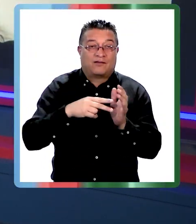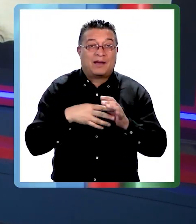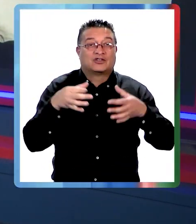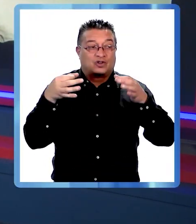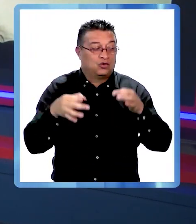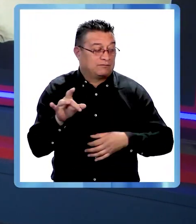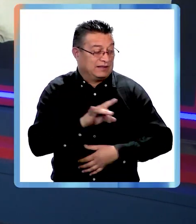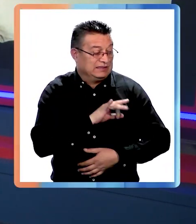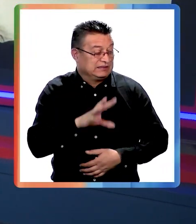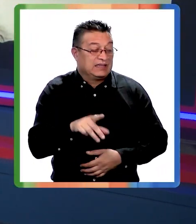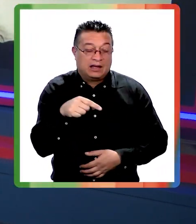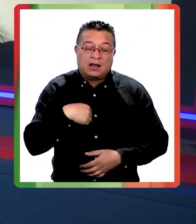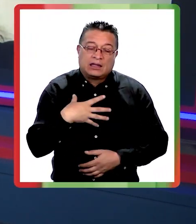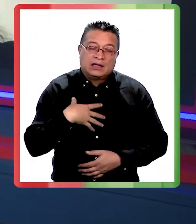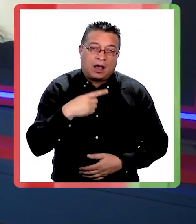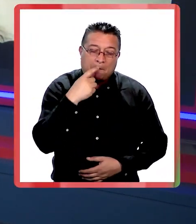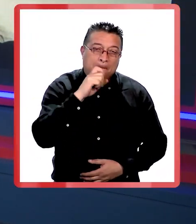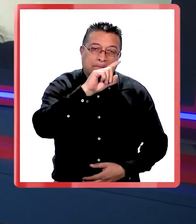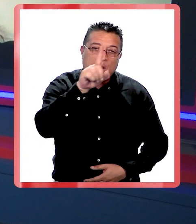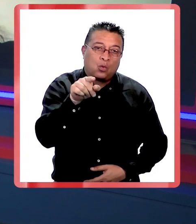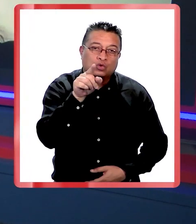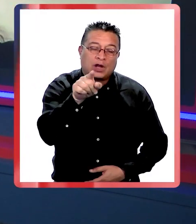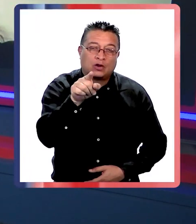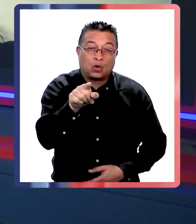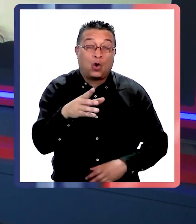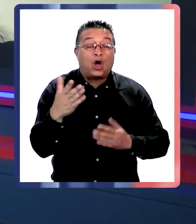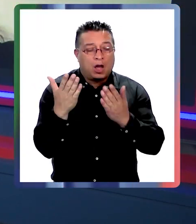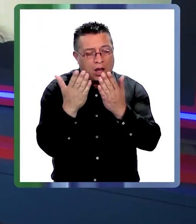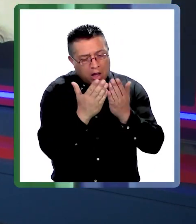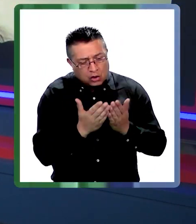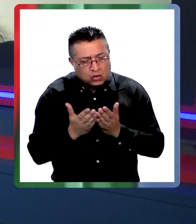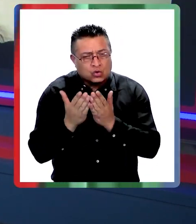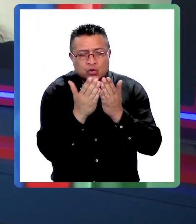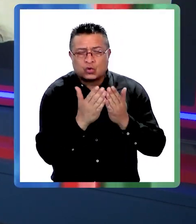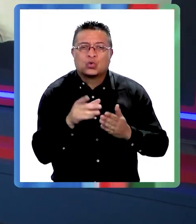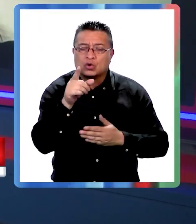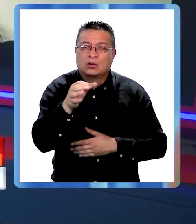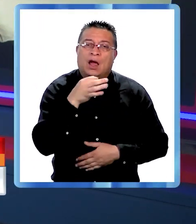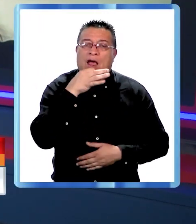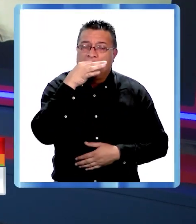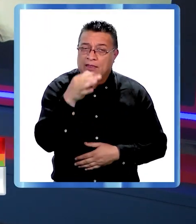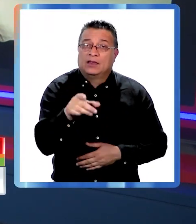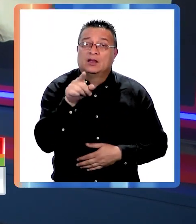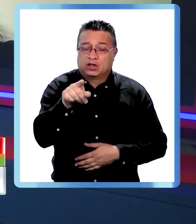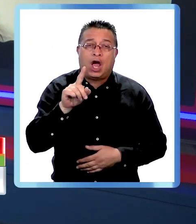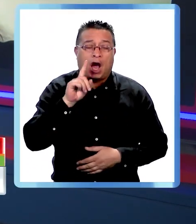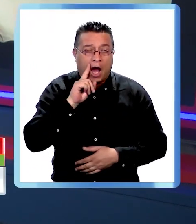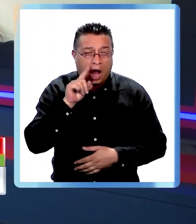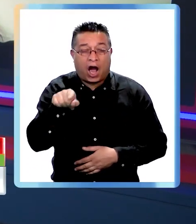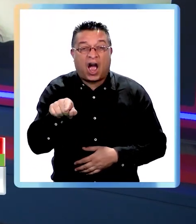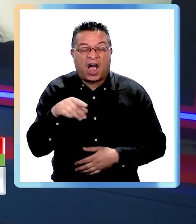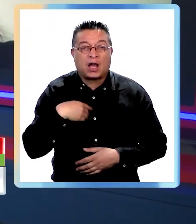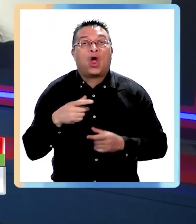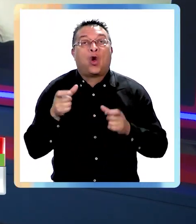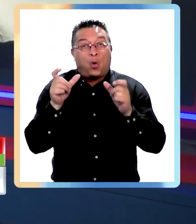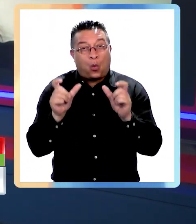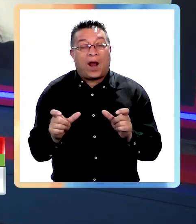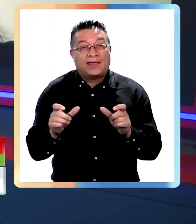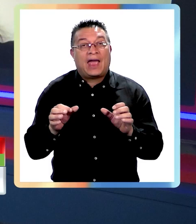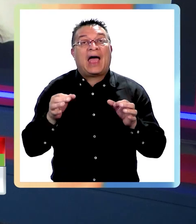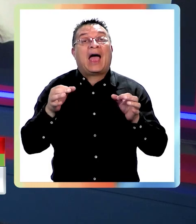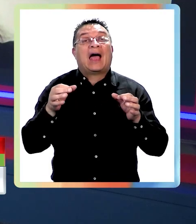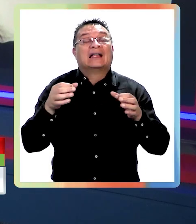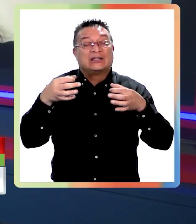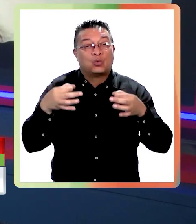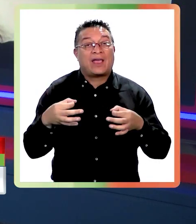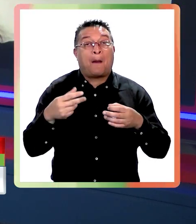Chile. María Paz, quería preguntarte, ustedes en el estudio mencionan también que existe un aumento de guardias de seguridad